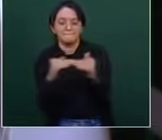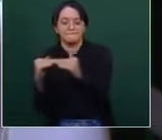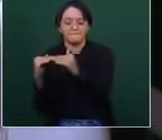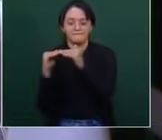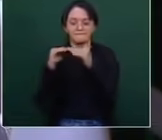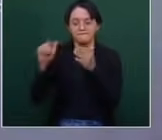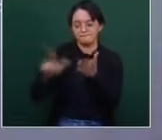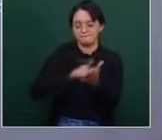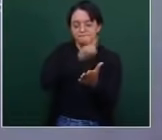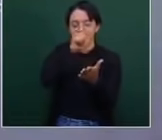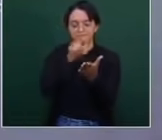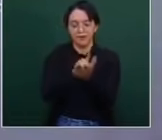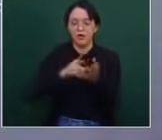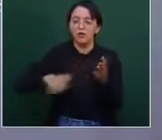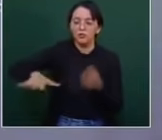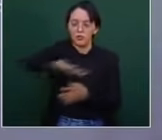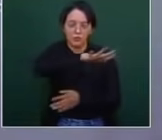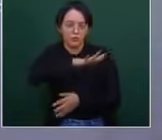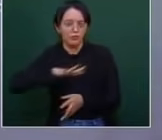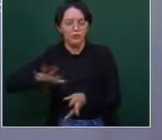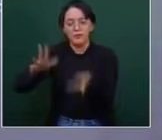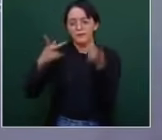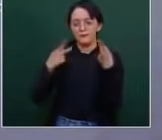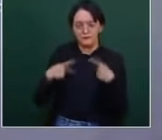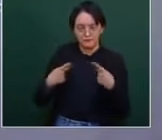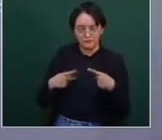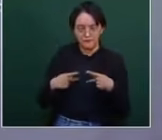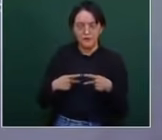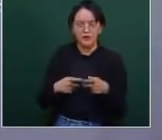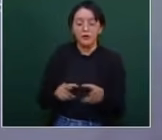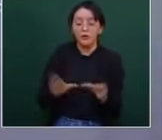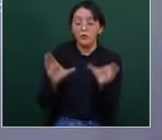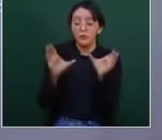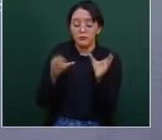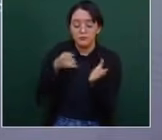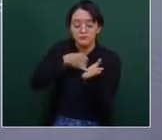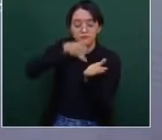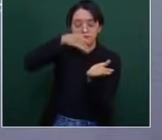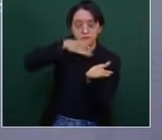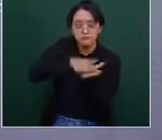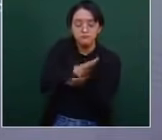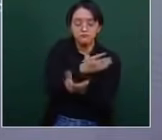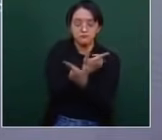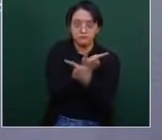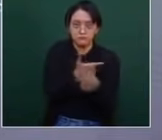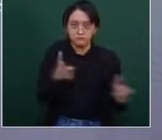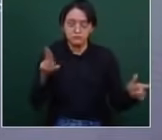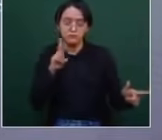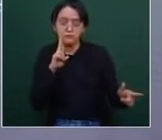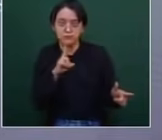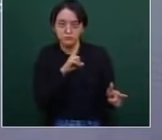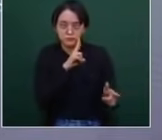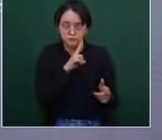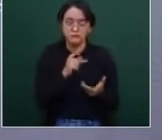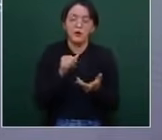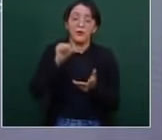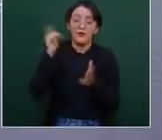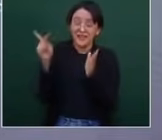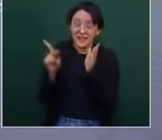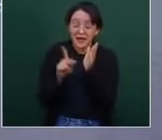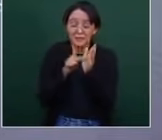todos los ciudadanos, protegió la libertad de imprenta, impidió la reelección del presidente